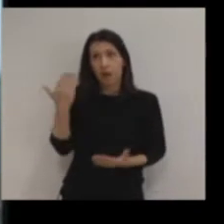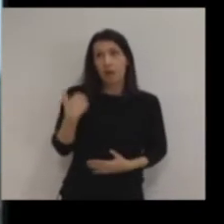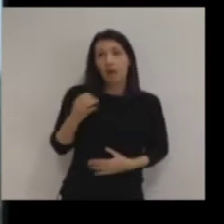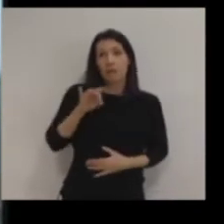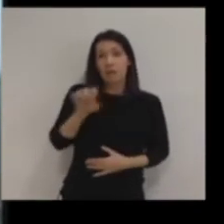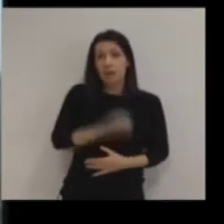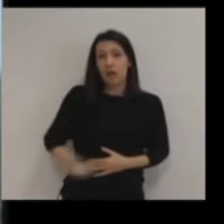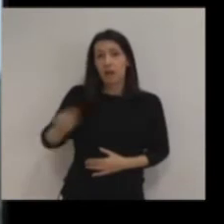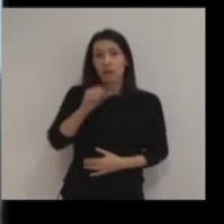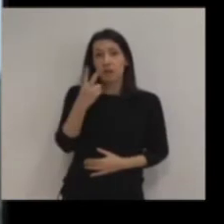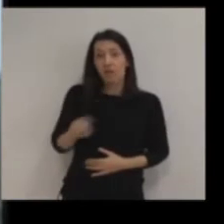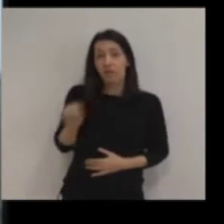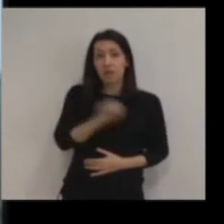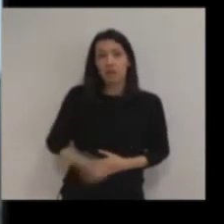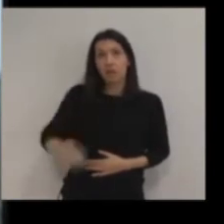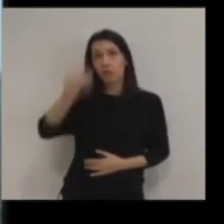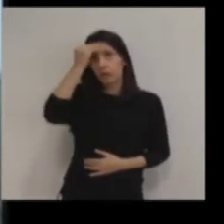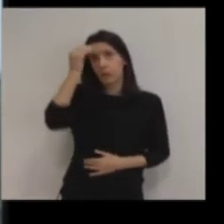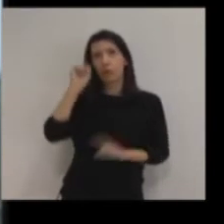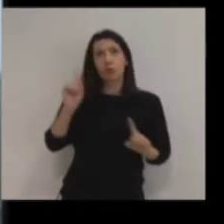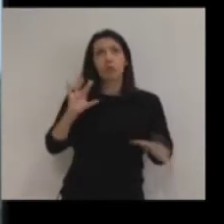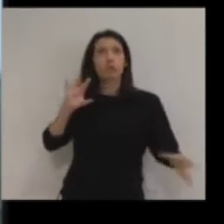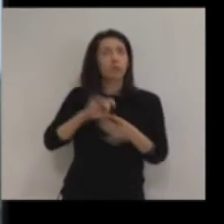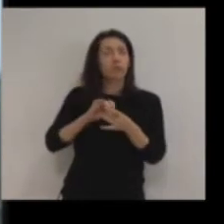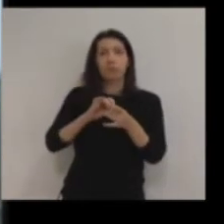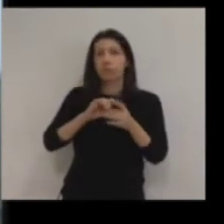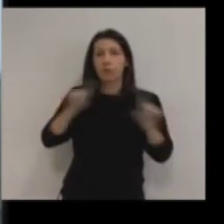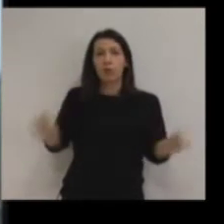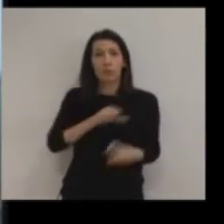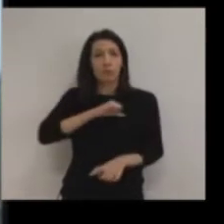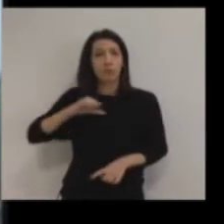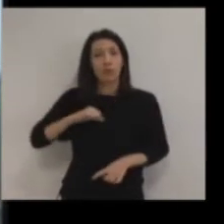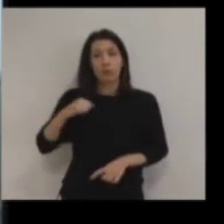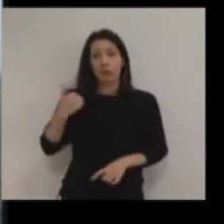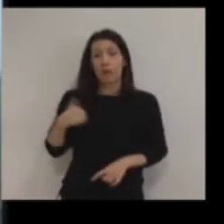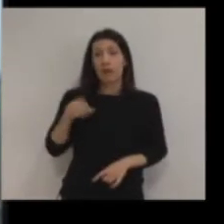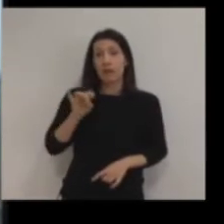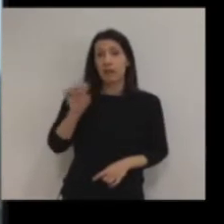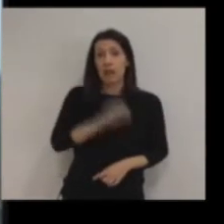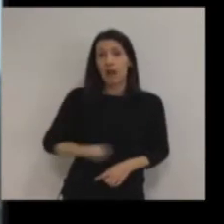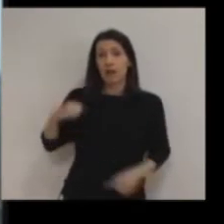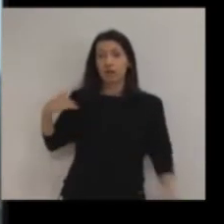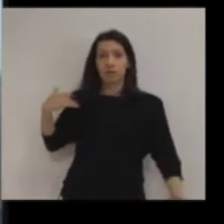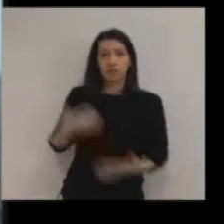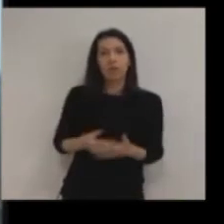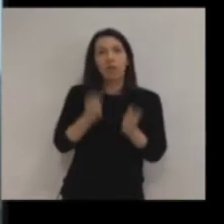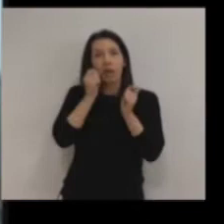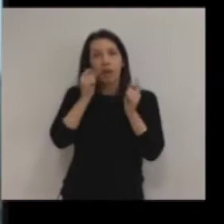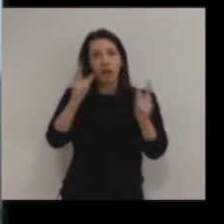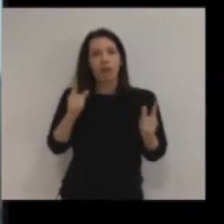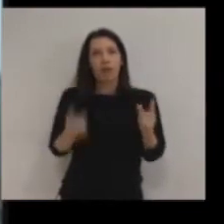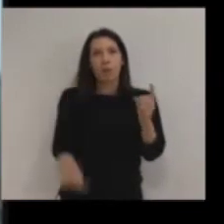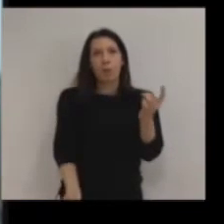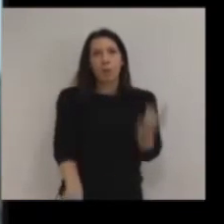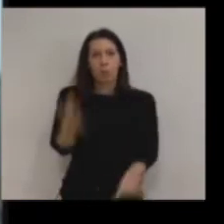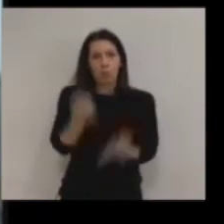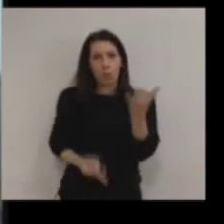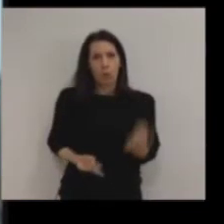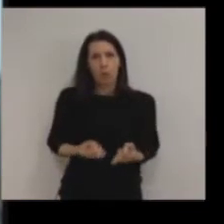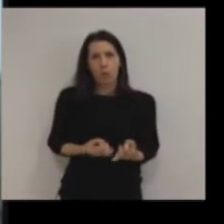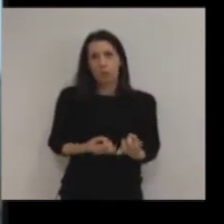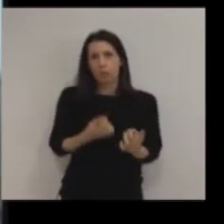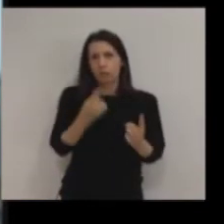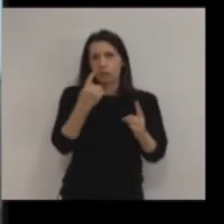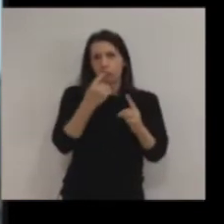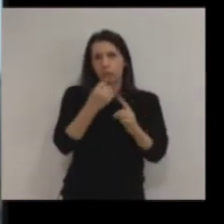años, 20 años lo ceñíamos a los ordenadores personales, pero que en los últimos 15 años hemos visto cómo ha aparecido un abanico